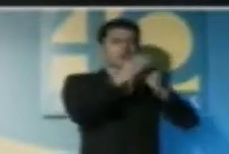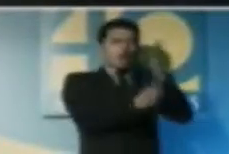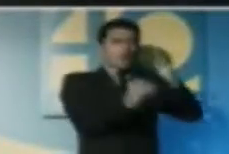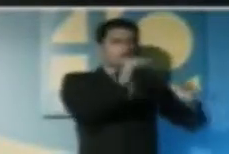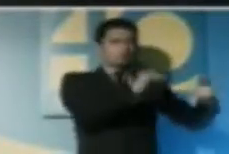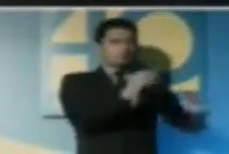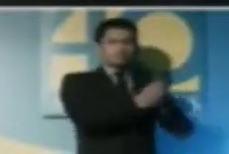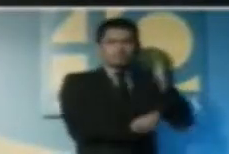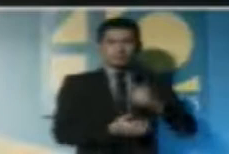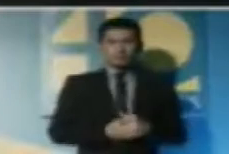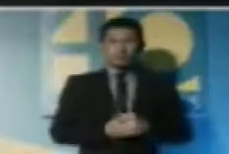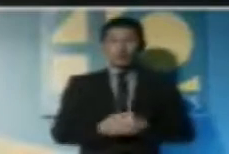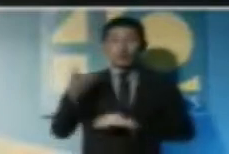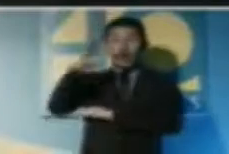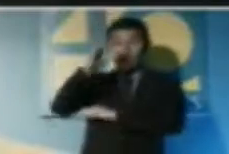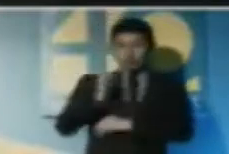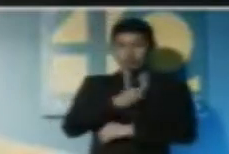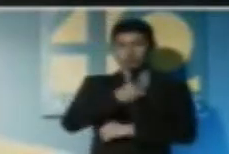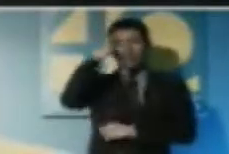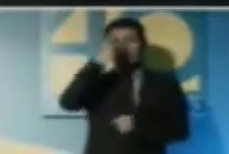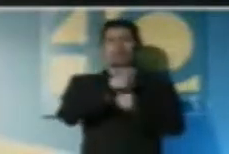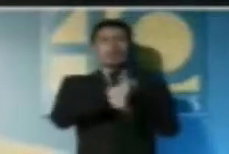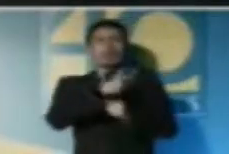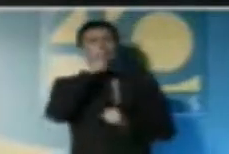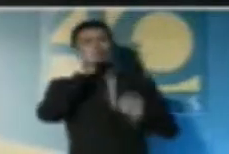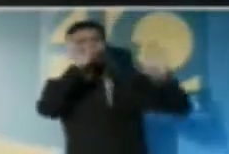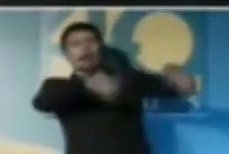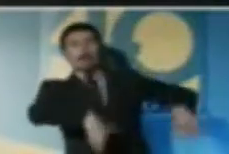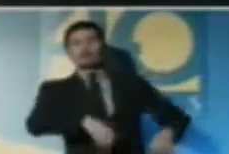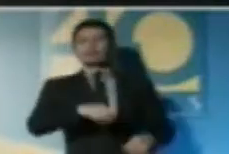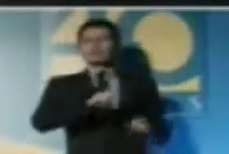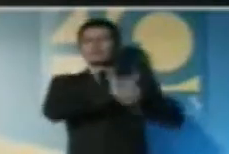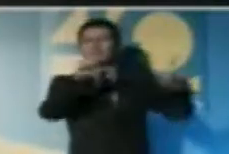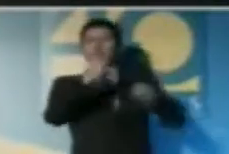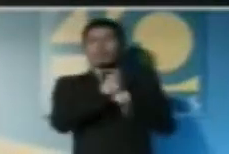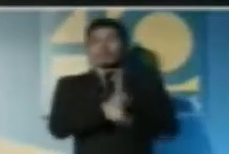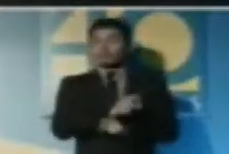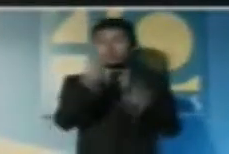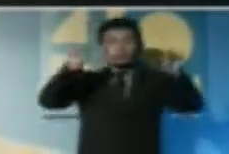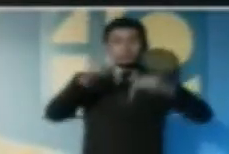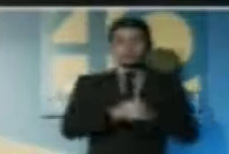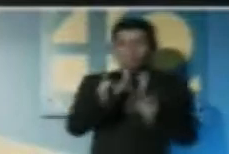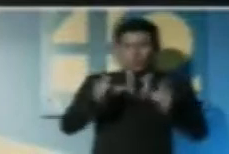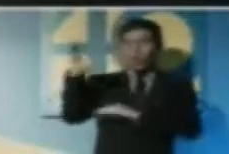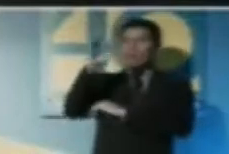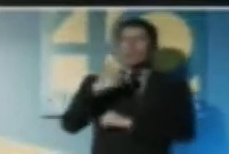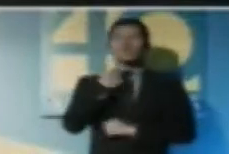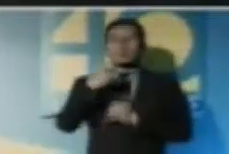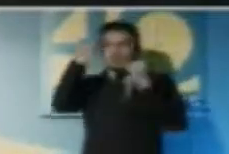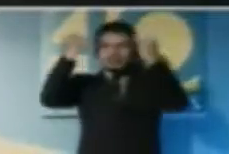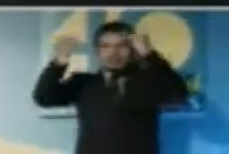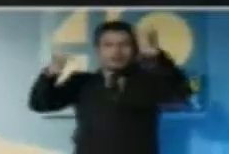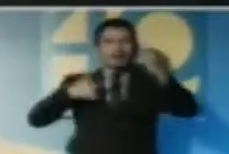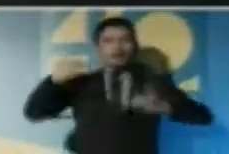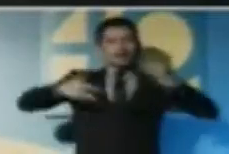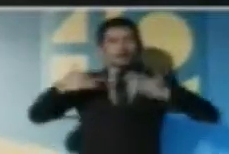Los colombianos no le tenemos miedo al trabajo. No le tenemos pereza al trabajo. Somos ingeniosos, alegres y